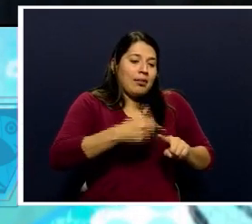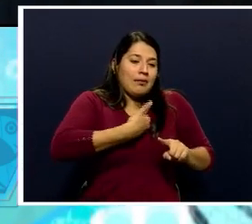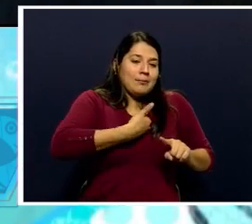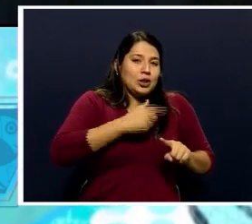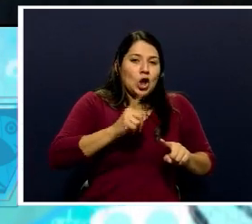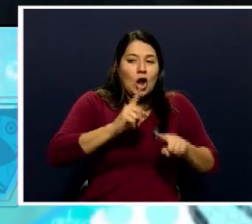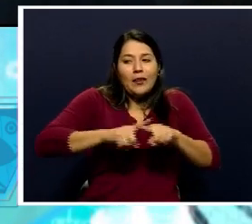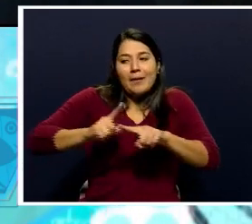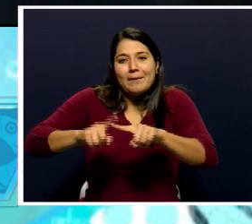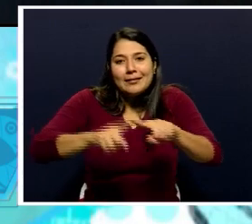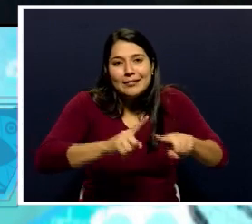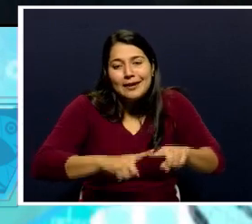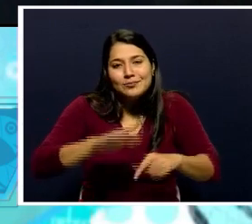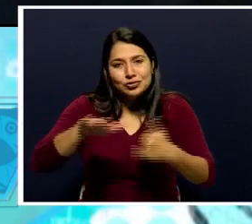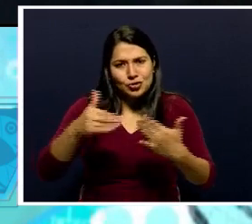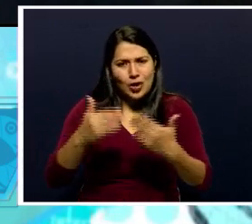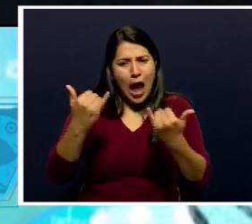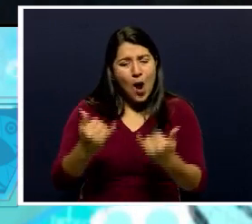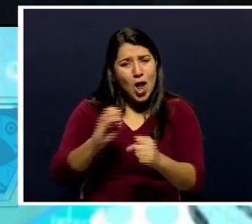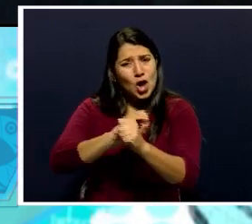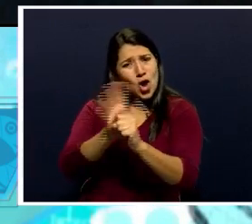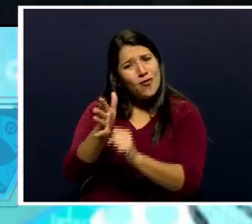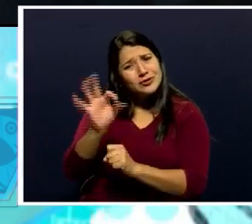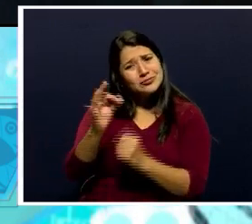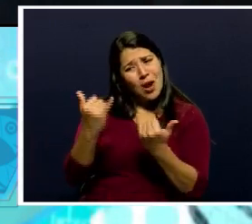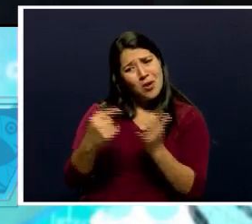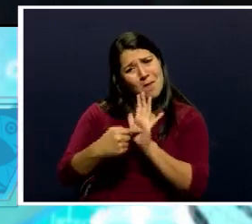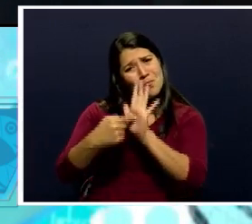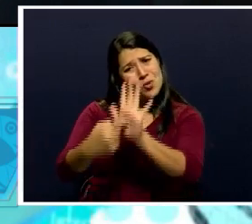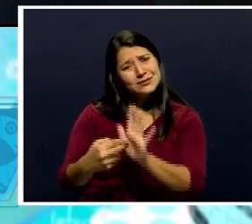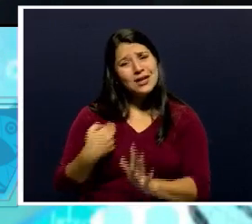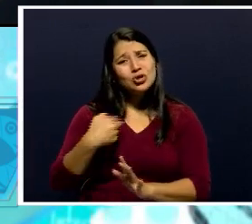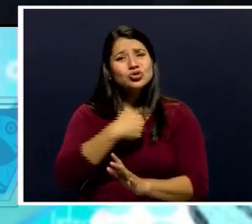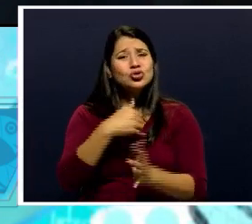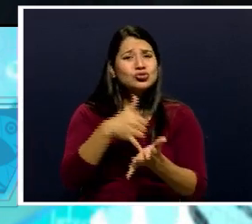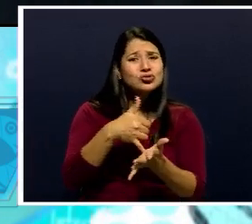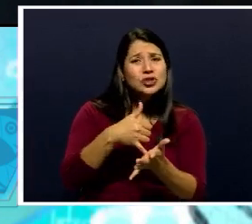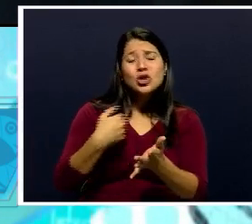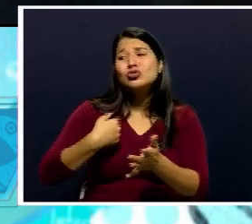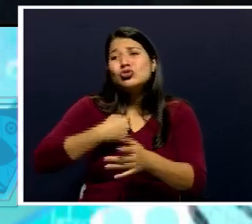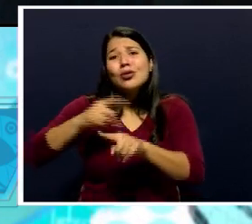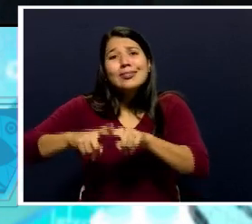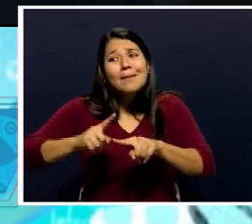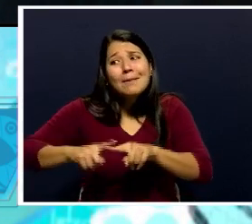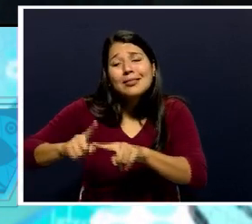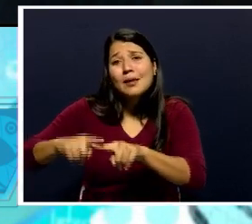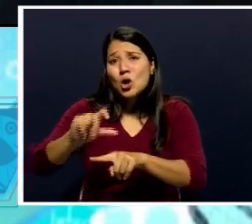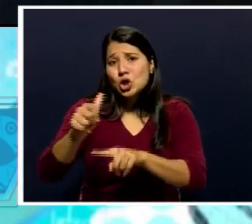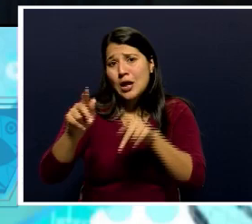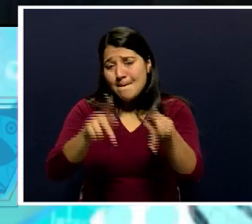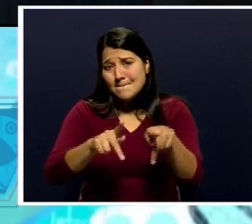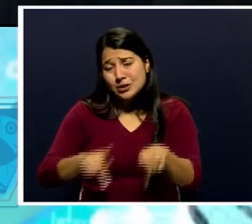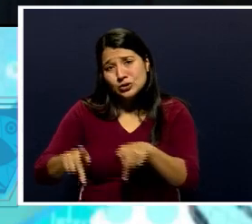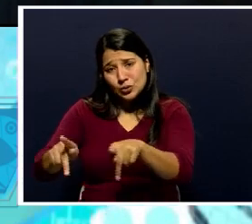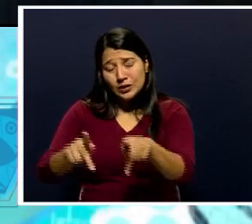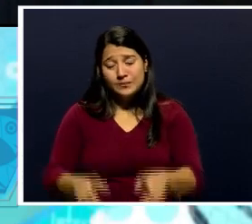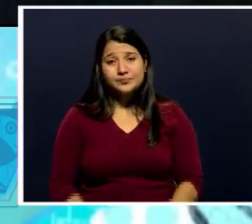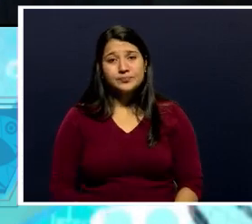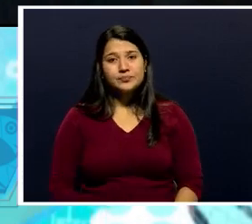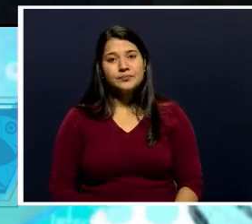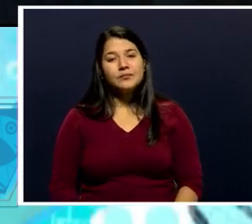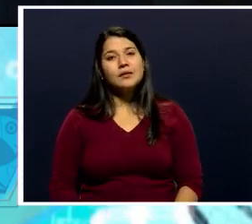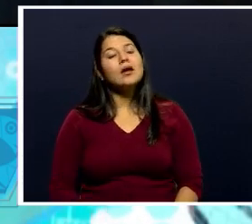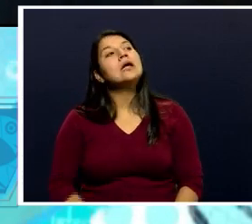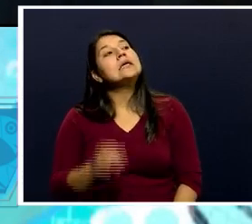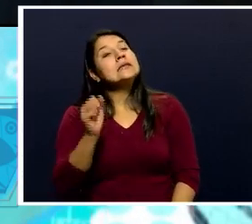mismos. COVID-19 nos está demostrando que somos vulnerables, que somos interdependientes. Mensaje, ¿verdad? De